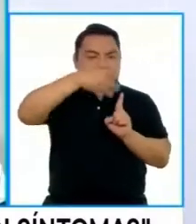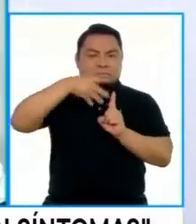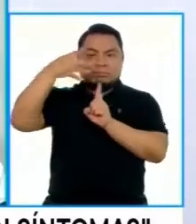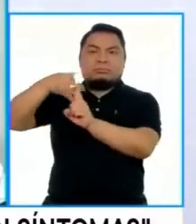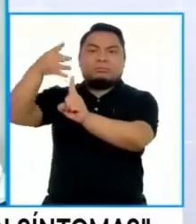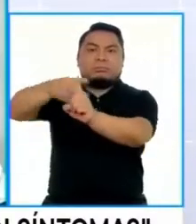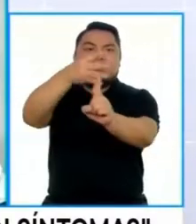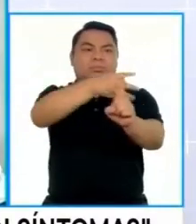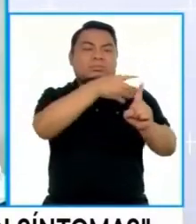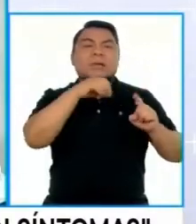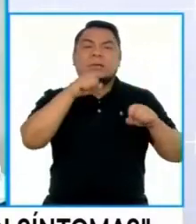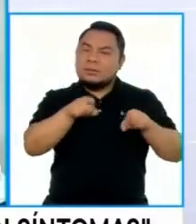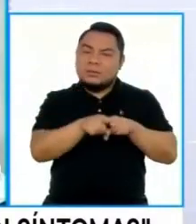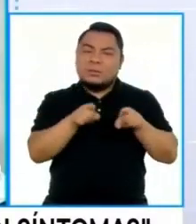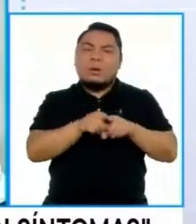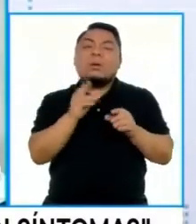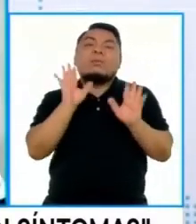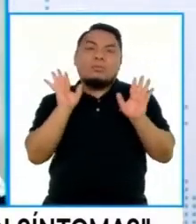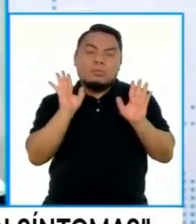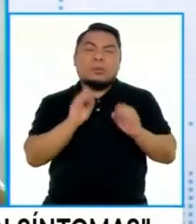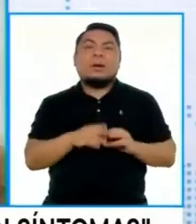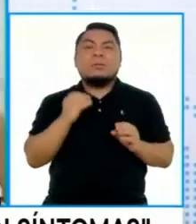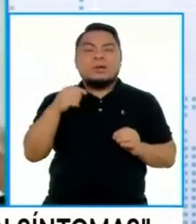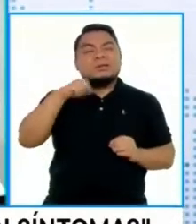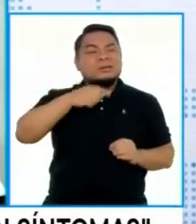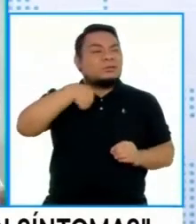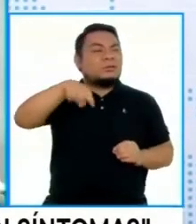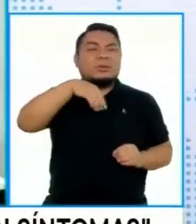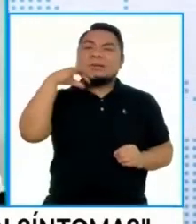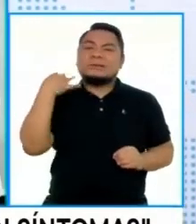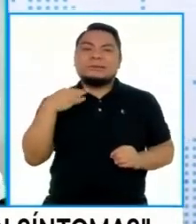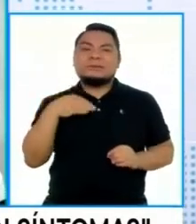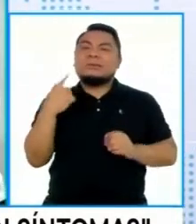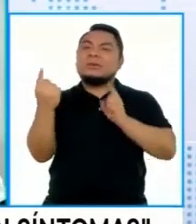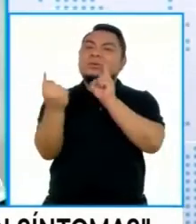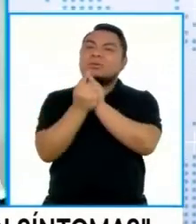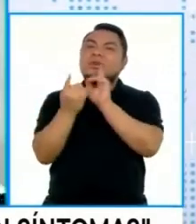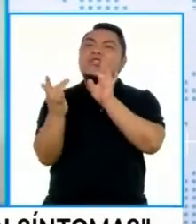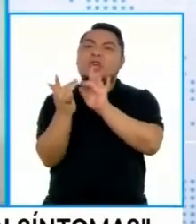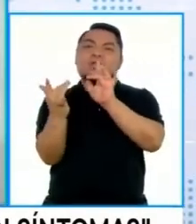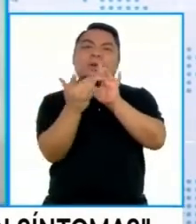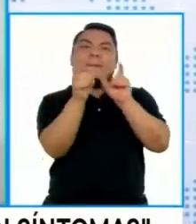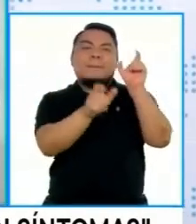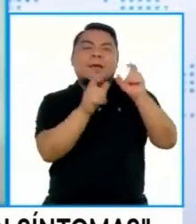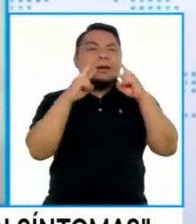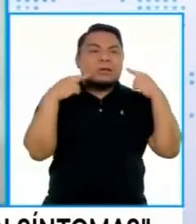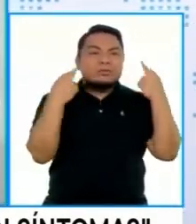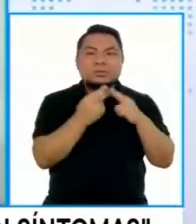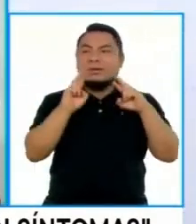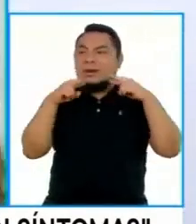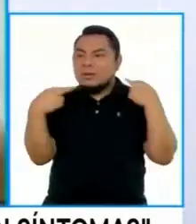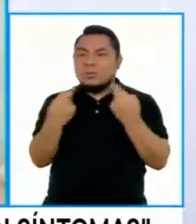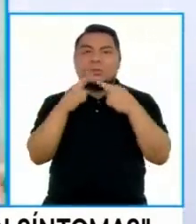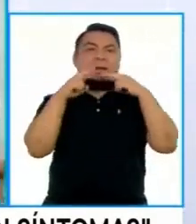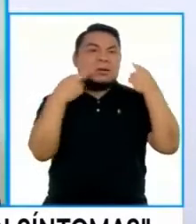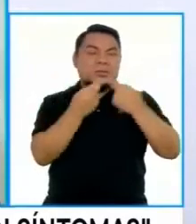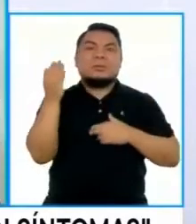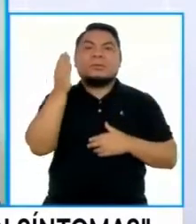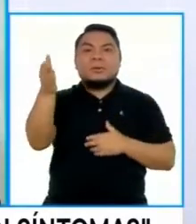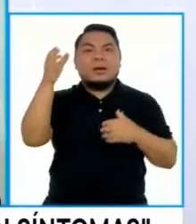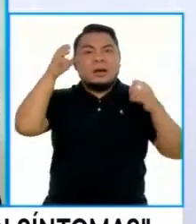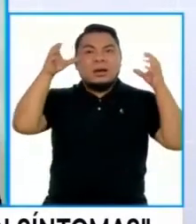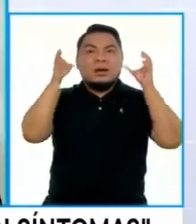con cierta frecuencia, porque tenemos mucho contacto con las personas con las que nos entrevistamos, reuniones que sostenemos, cuando nos citan